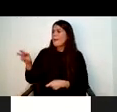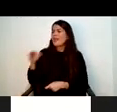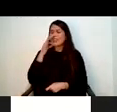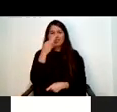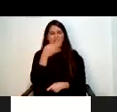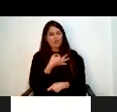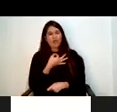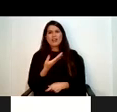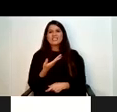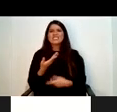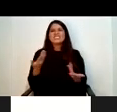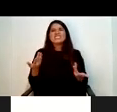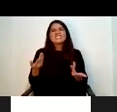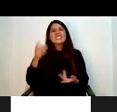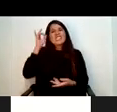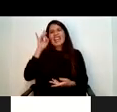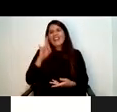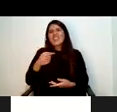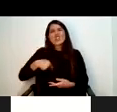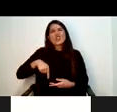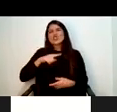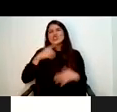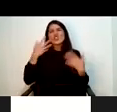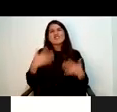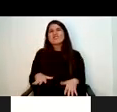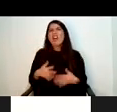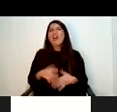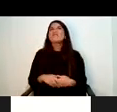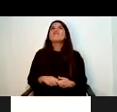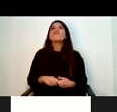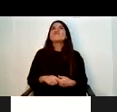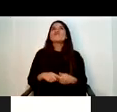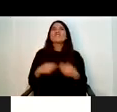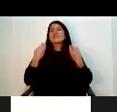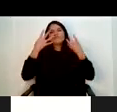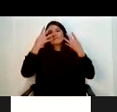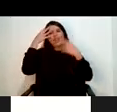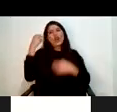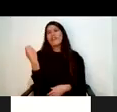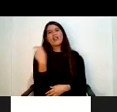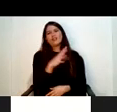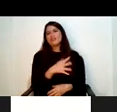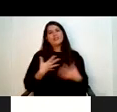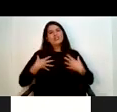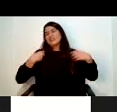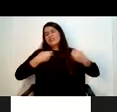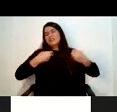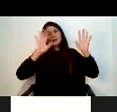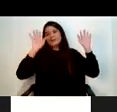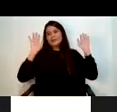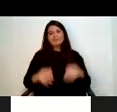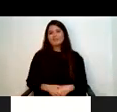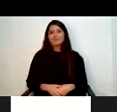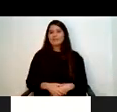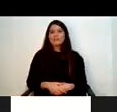¿sabes qué? Nosotros eso como que ya lo soltamos. Estas son palabras de los papás.